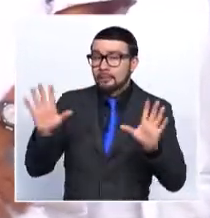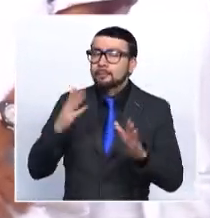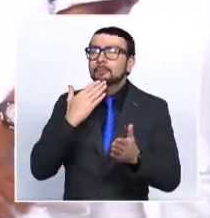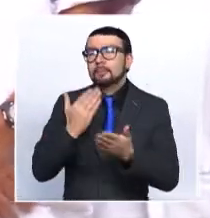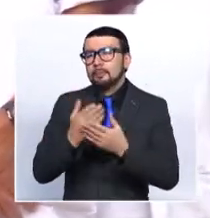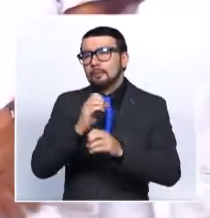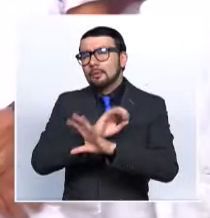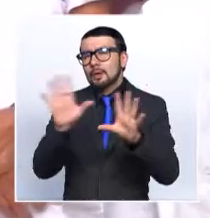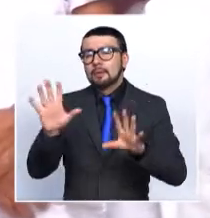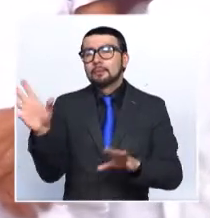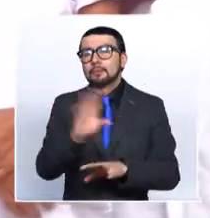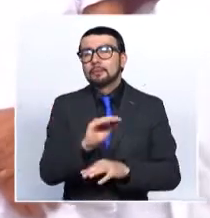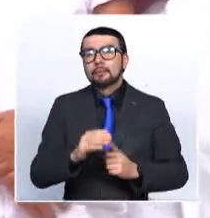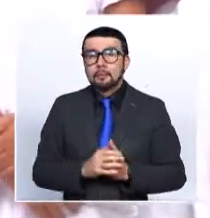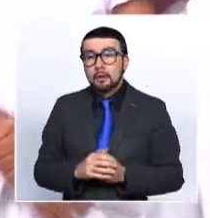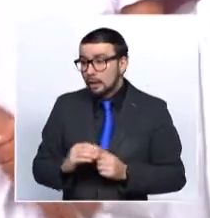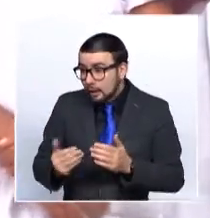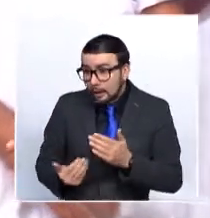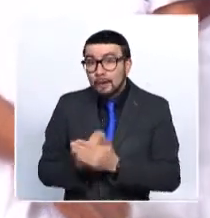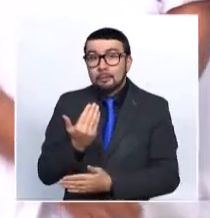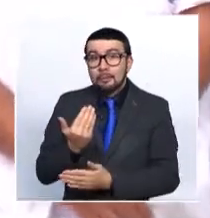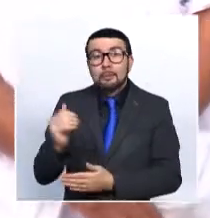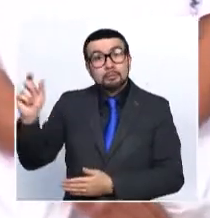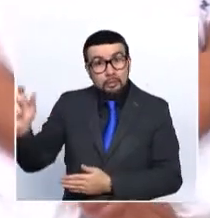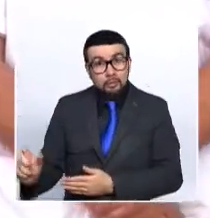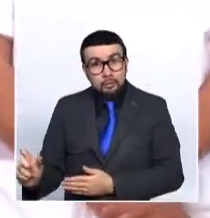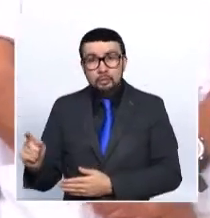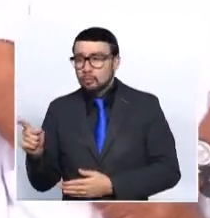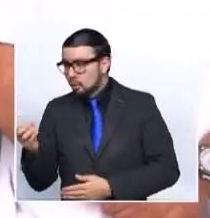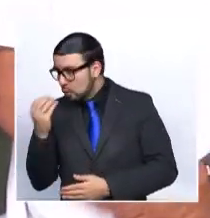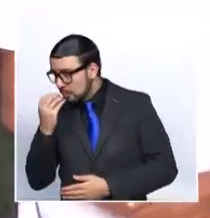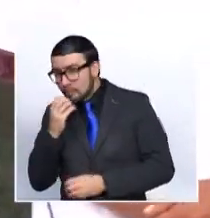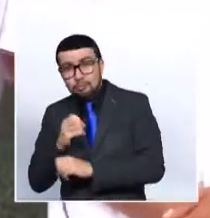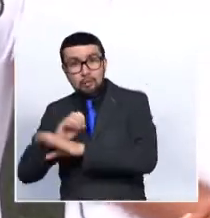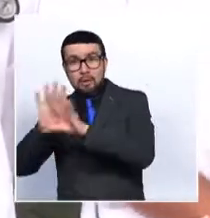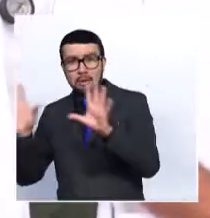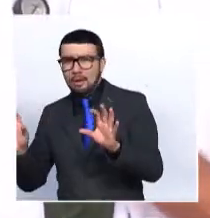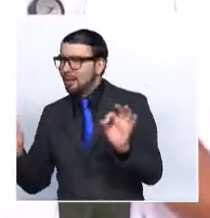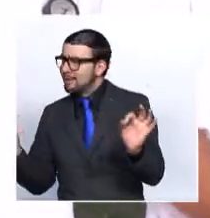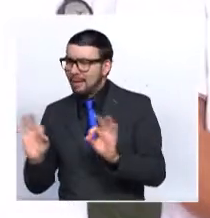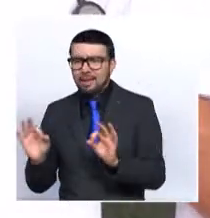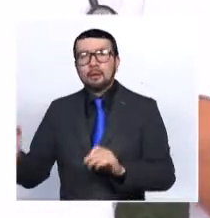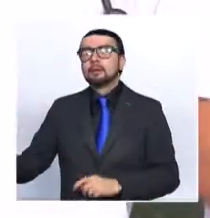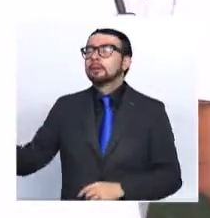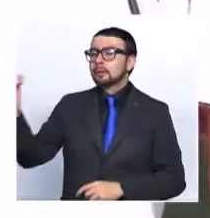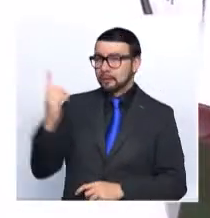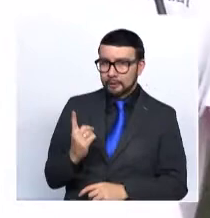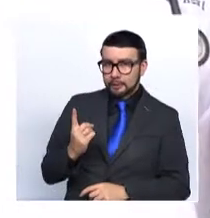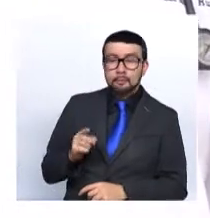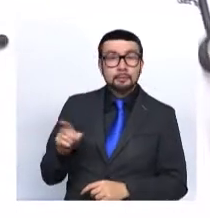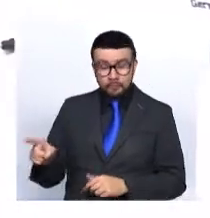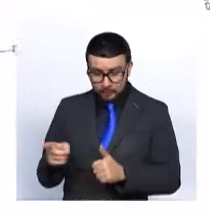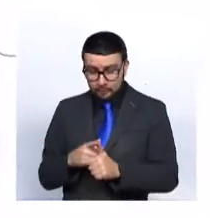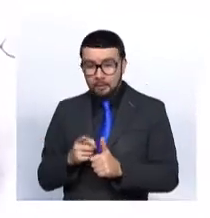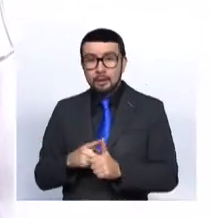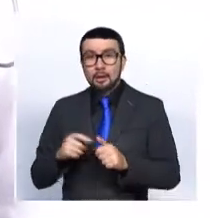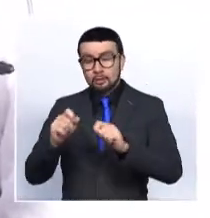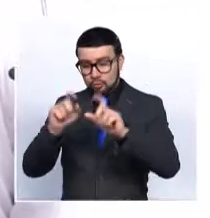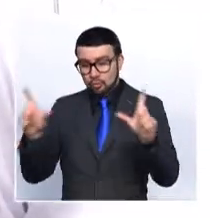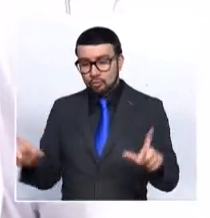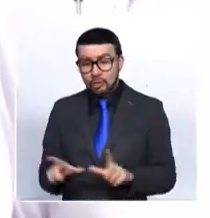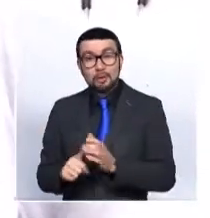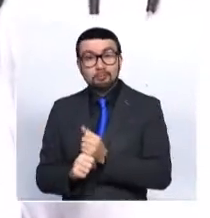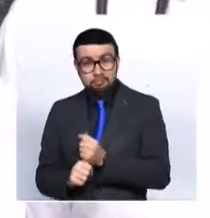todos. Inicialmente el paciente debe llegar en ayunas, debe traer la muestra de coprológico y